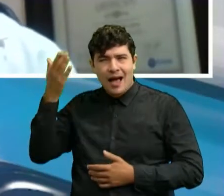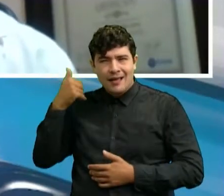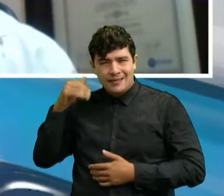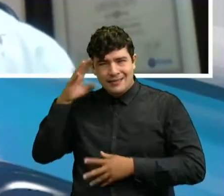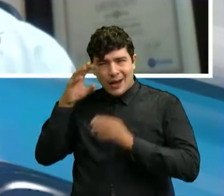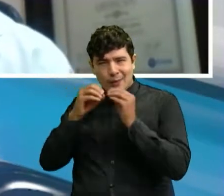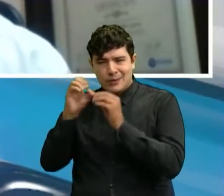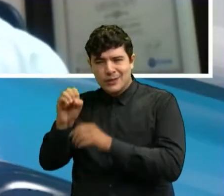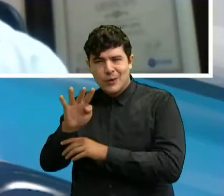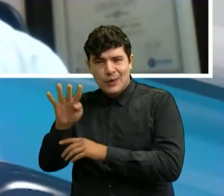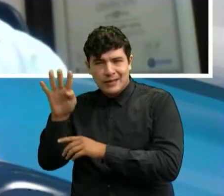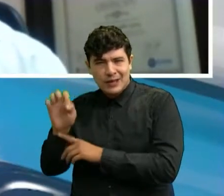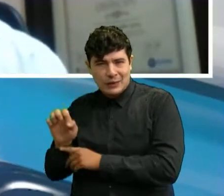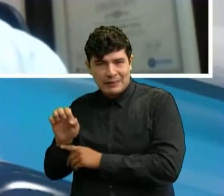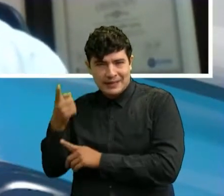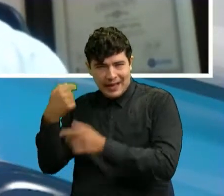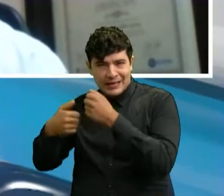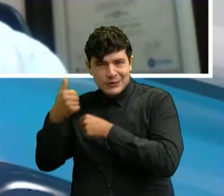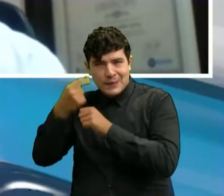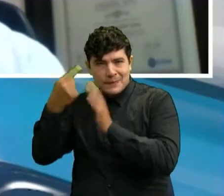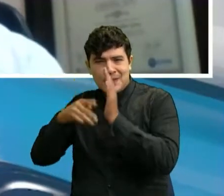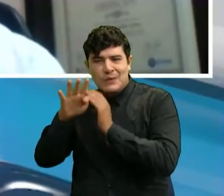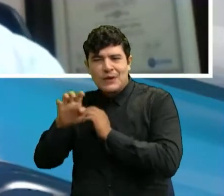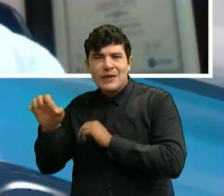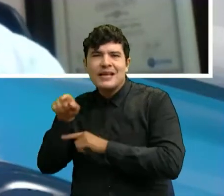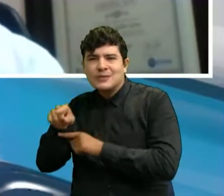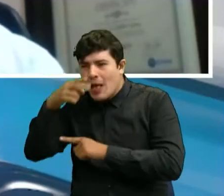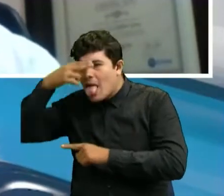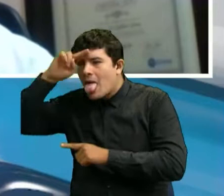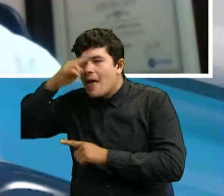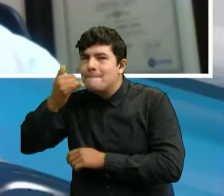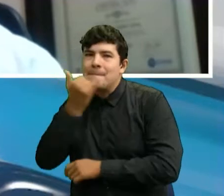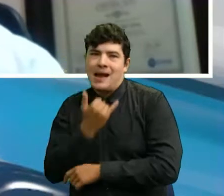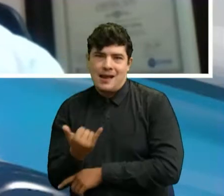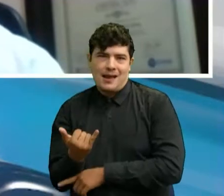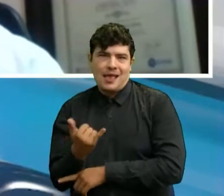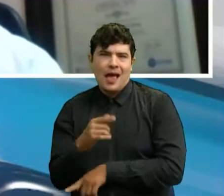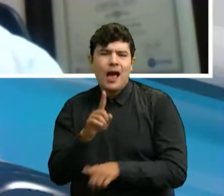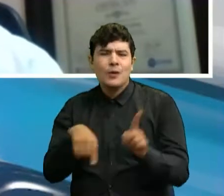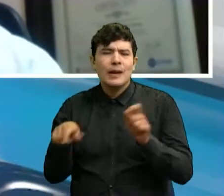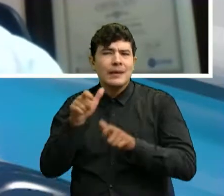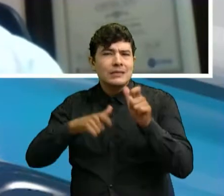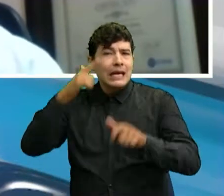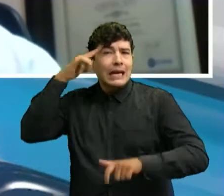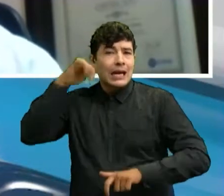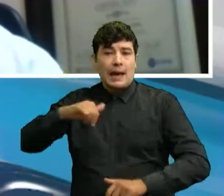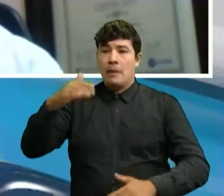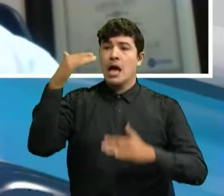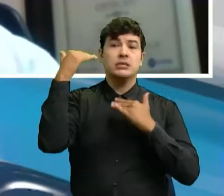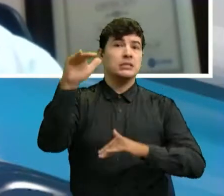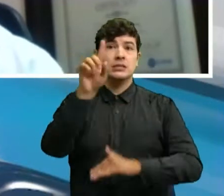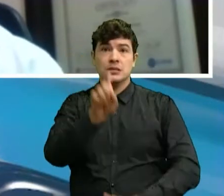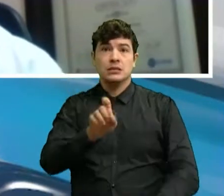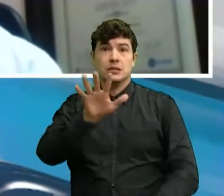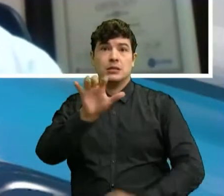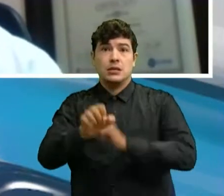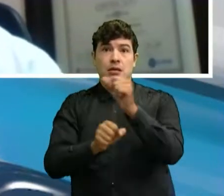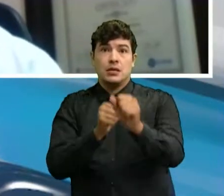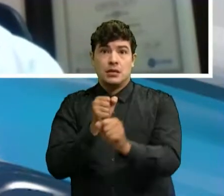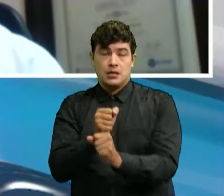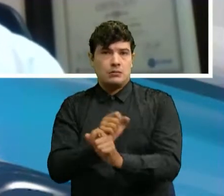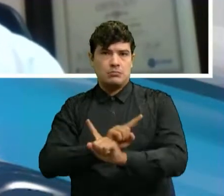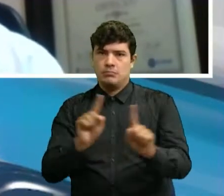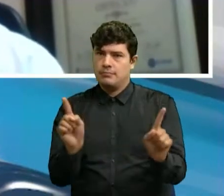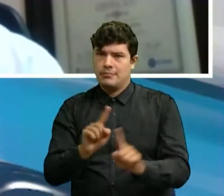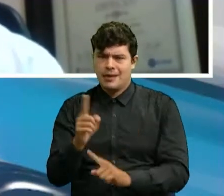que era el acuerdo que regulaba las afiliaciones y todo el procedimiento de prestaciones económicas en el Seguro Social, o Decreto